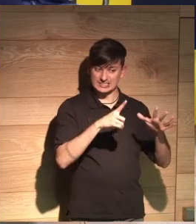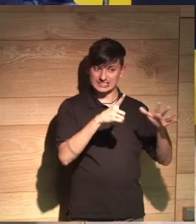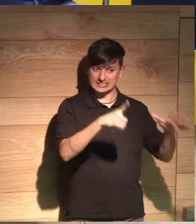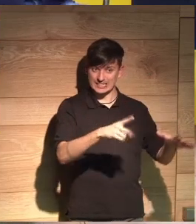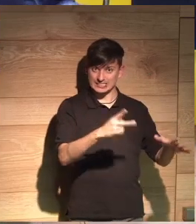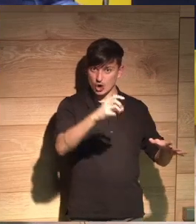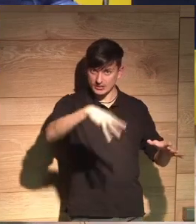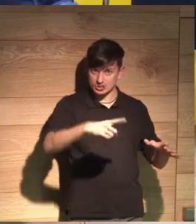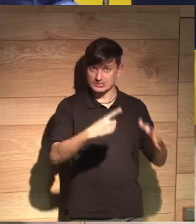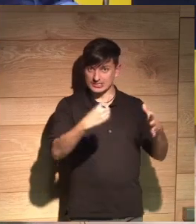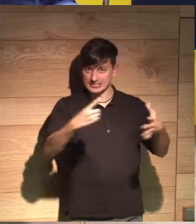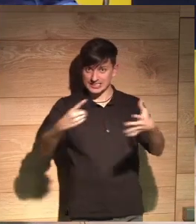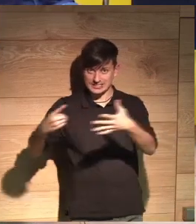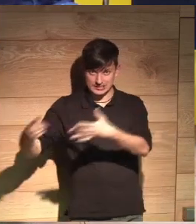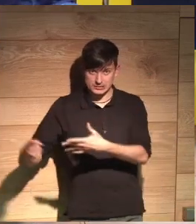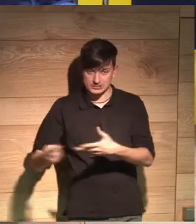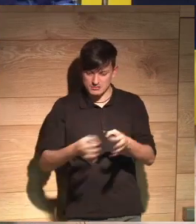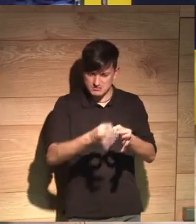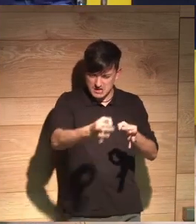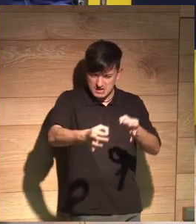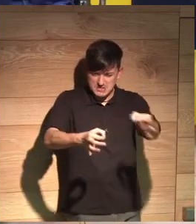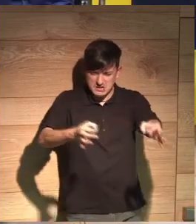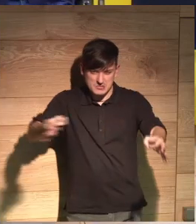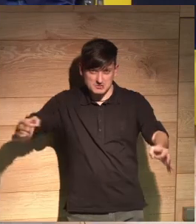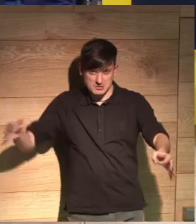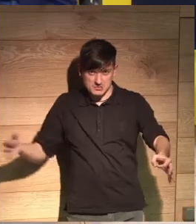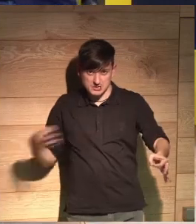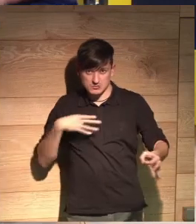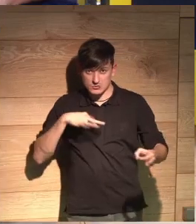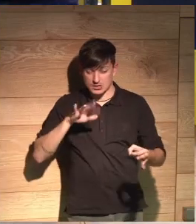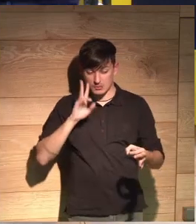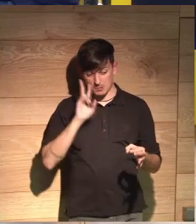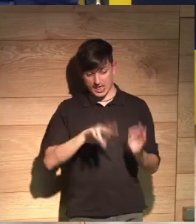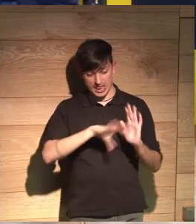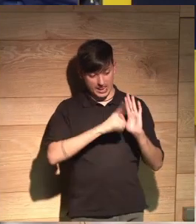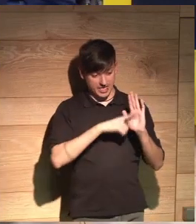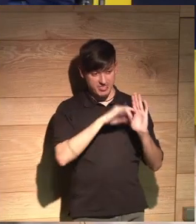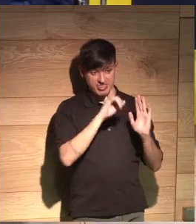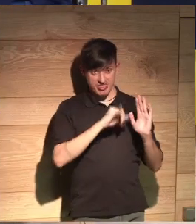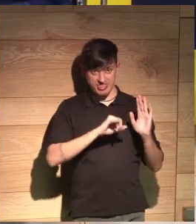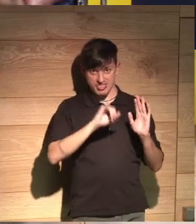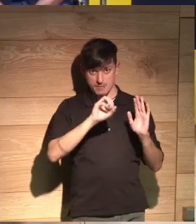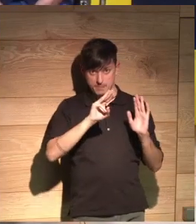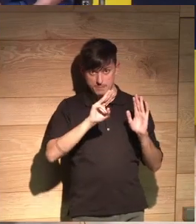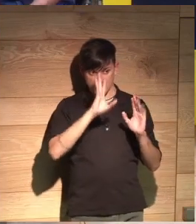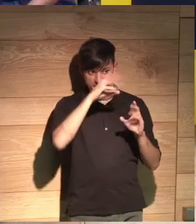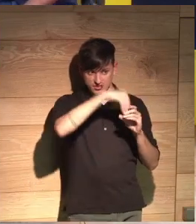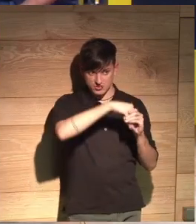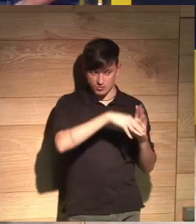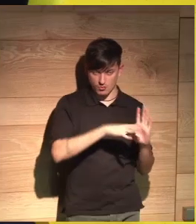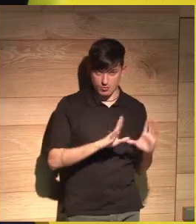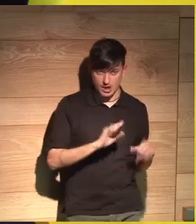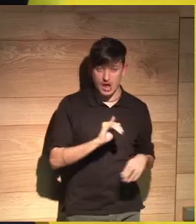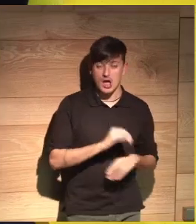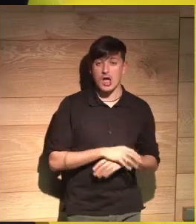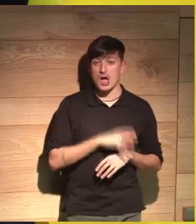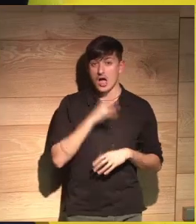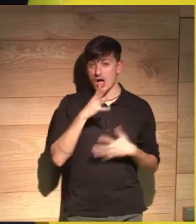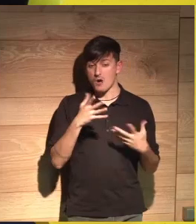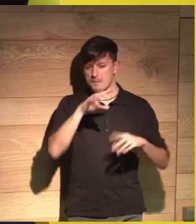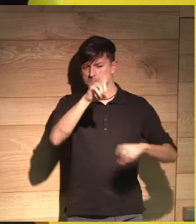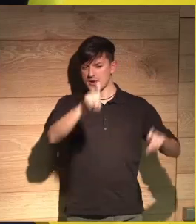diverso esa estructura fractal la vez un poco en la ley de sí bueno las dos cosas dicen cosas parecidas ahora tenemos una